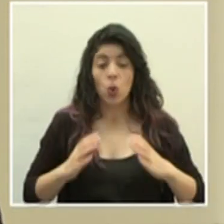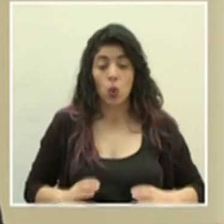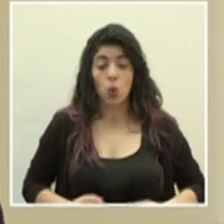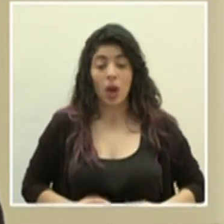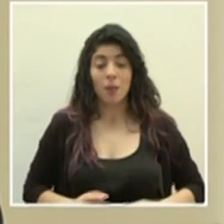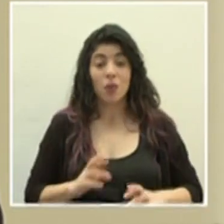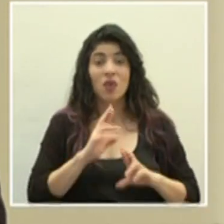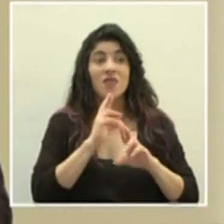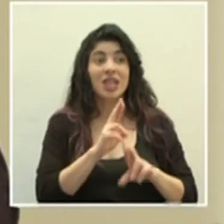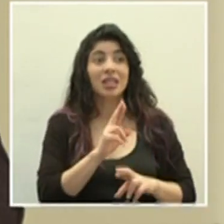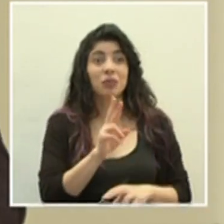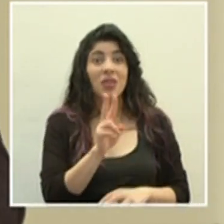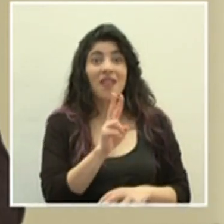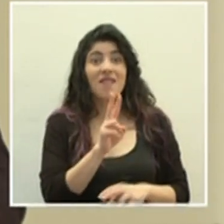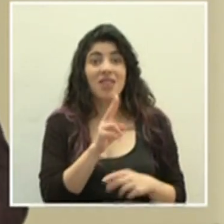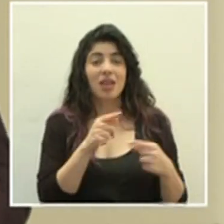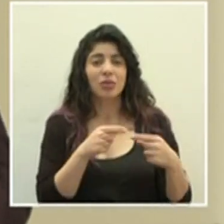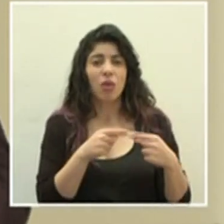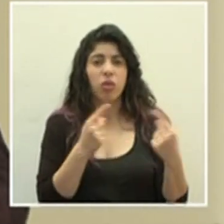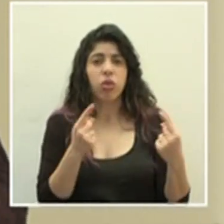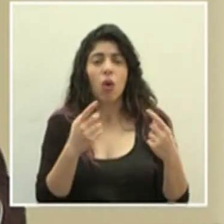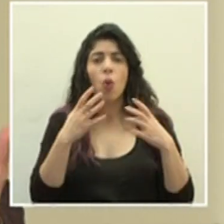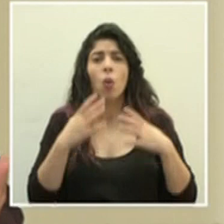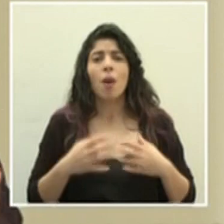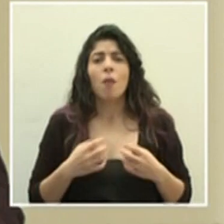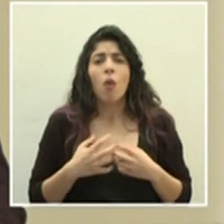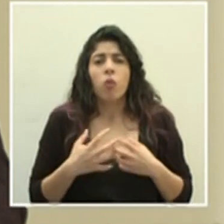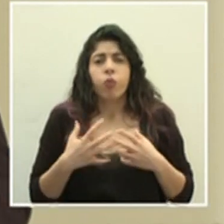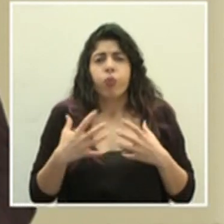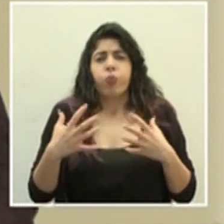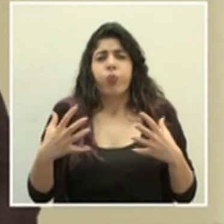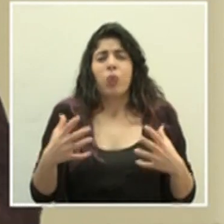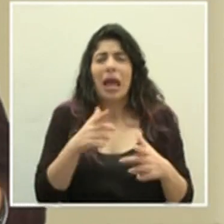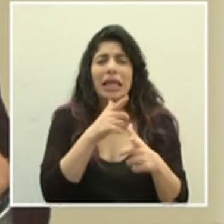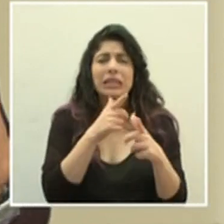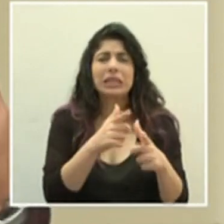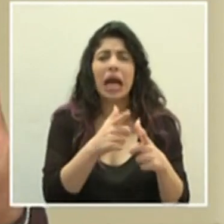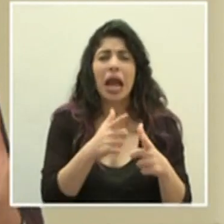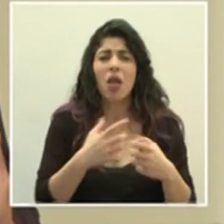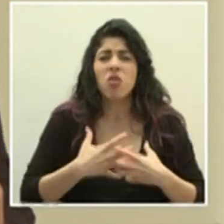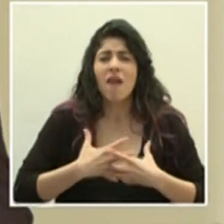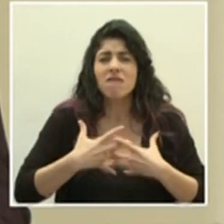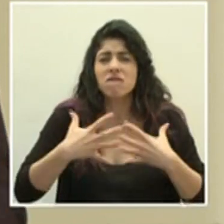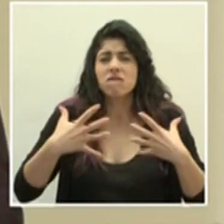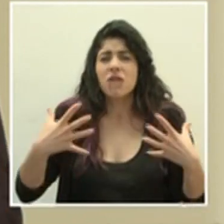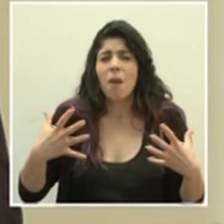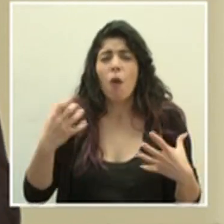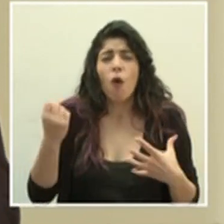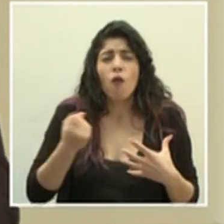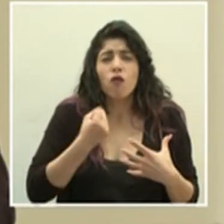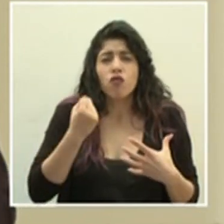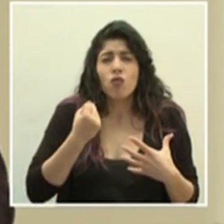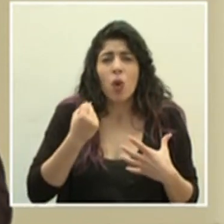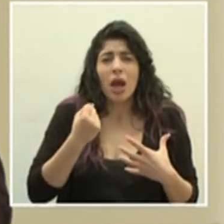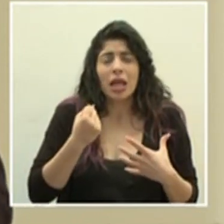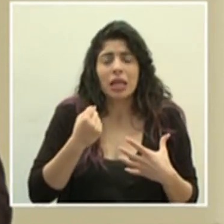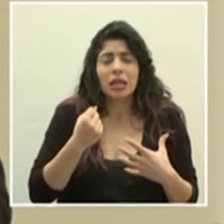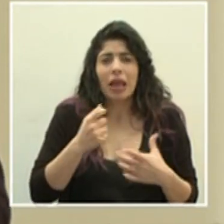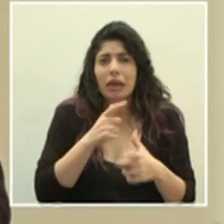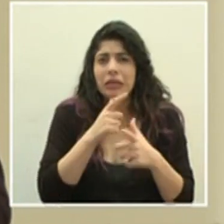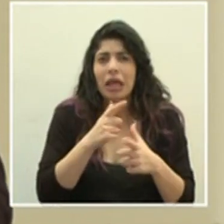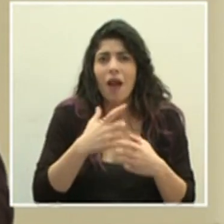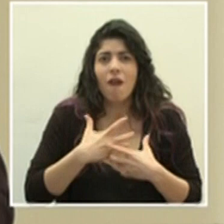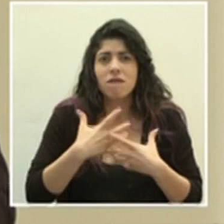la presencia del virus provoca una inflamación exagerada, una inflamación mucho más fuerte de lo usual.